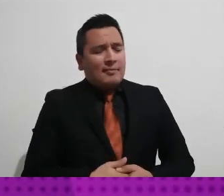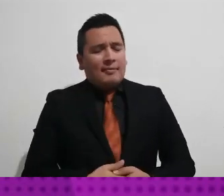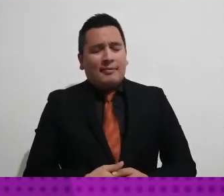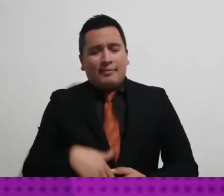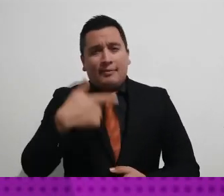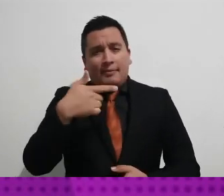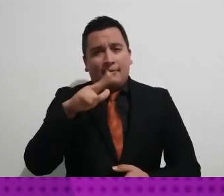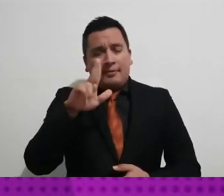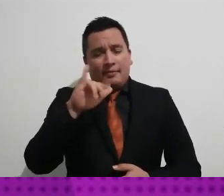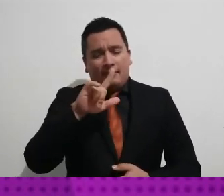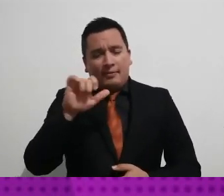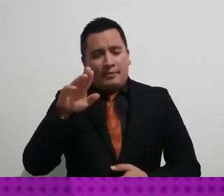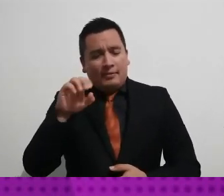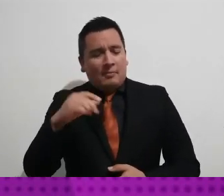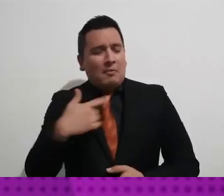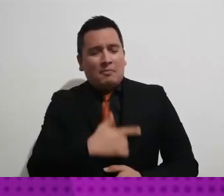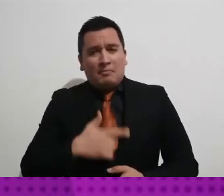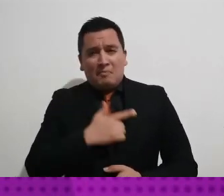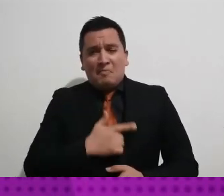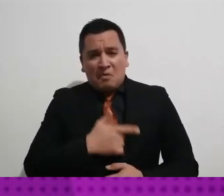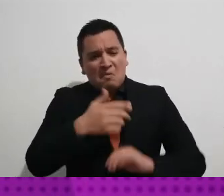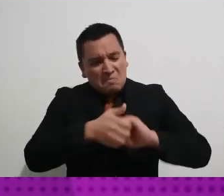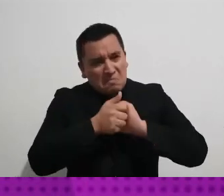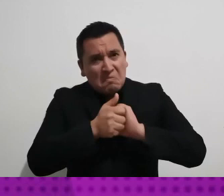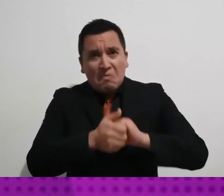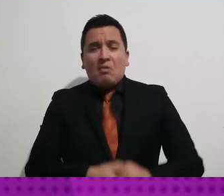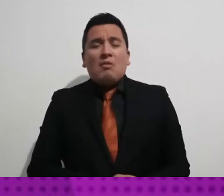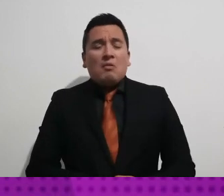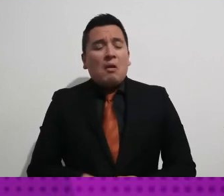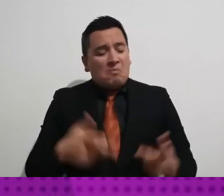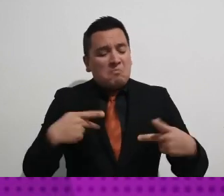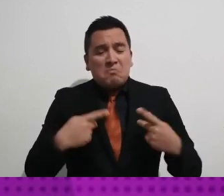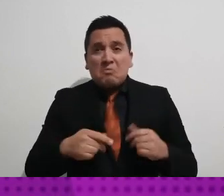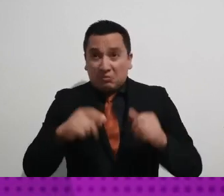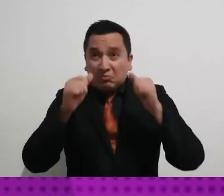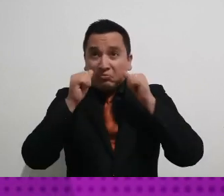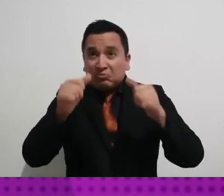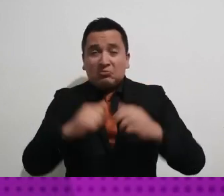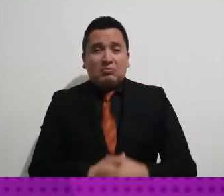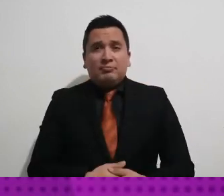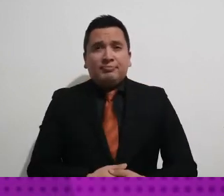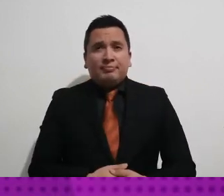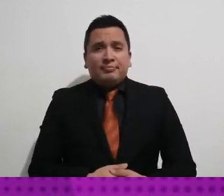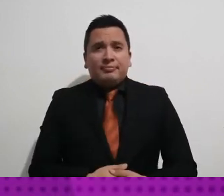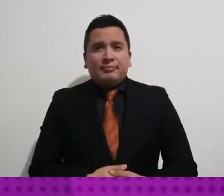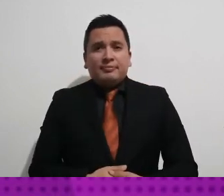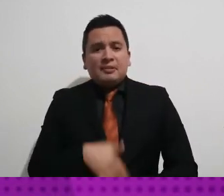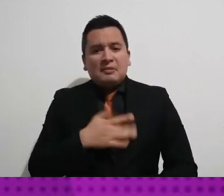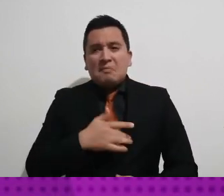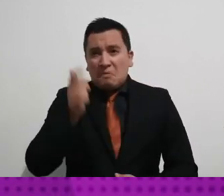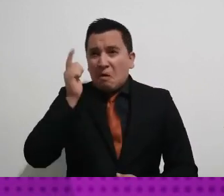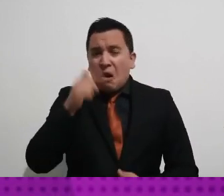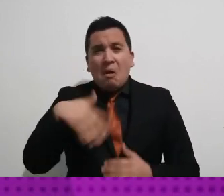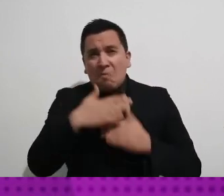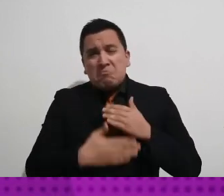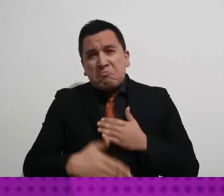Hola, ¿qué tal, Guillermo? Bueno, pues me da un gusto saludar a nuestro auditorio y bueno, pues les deseo